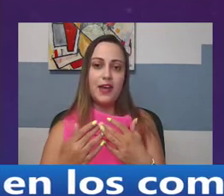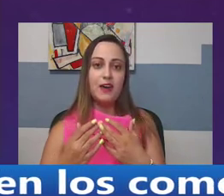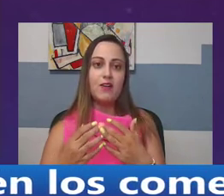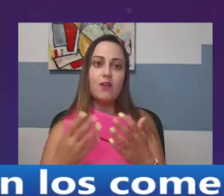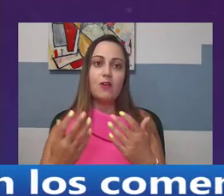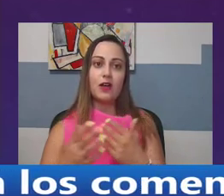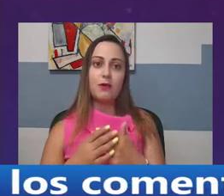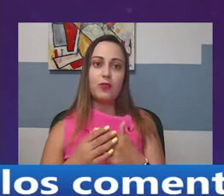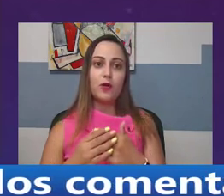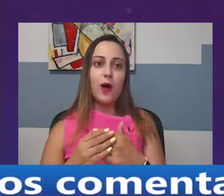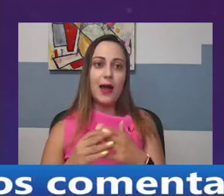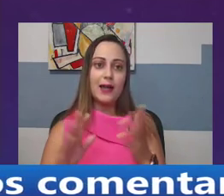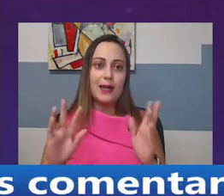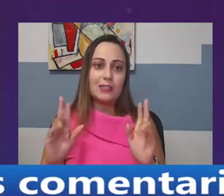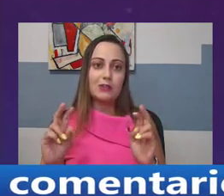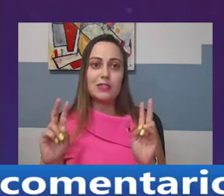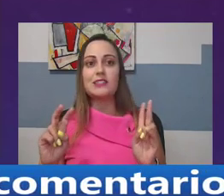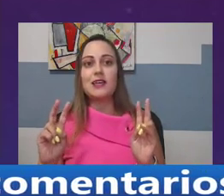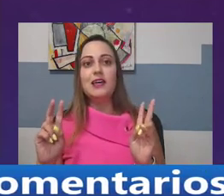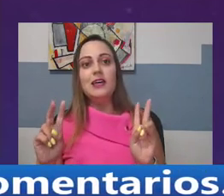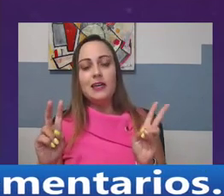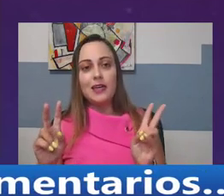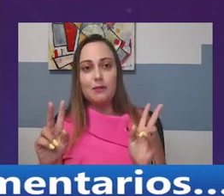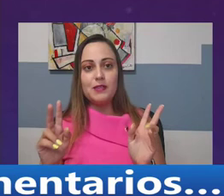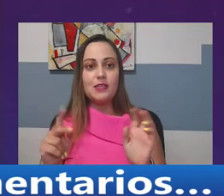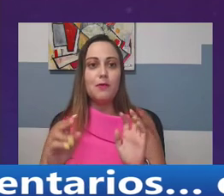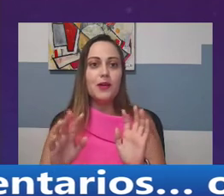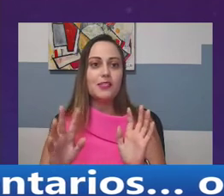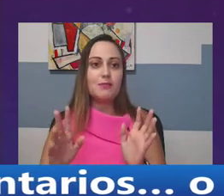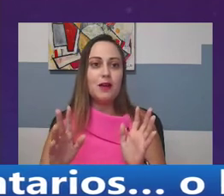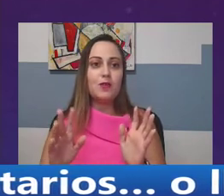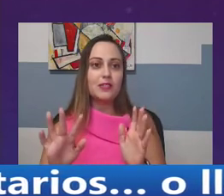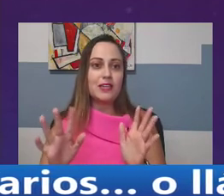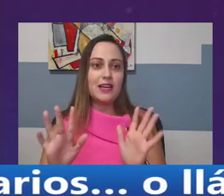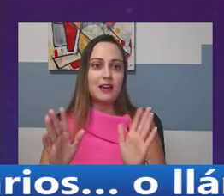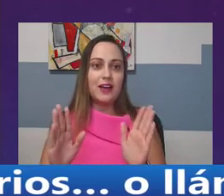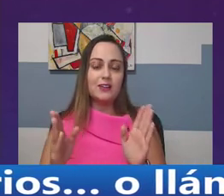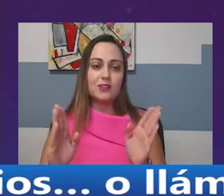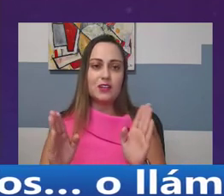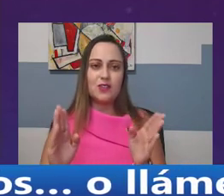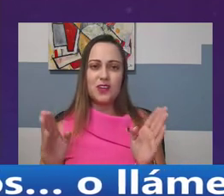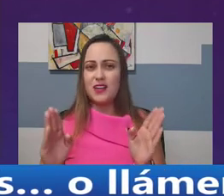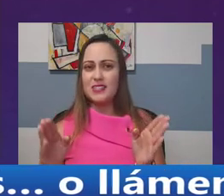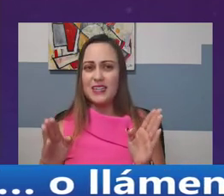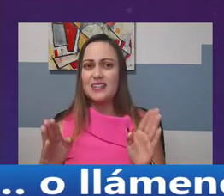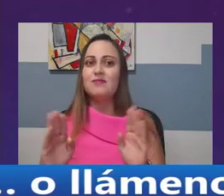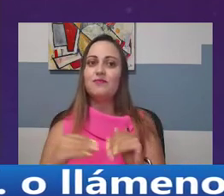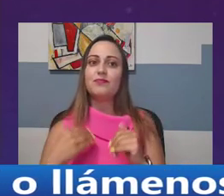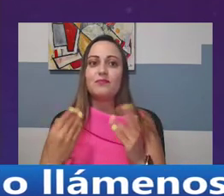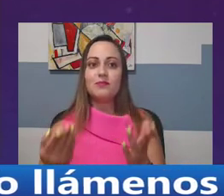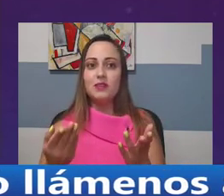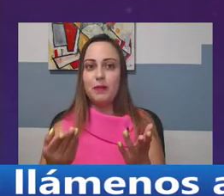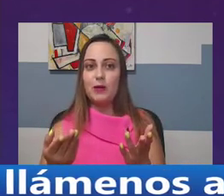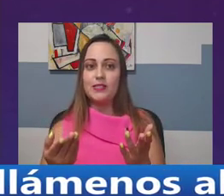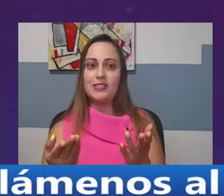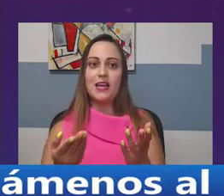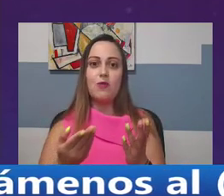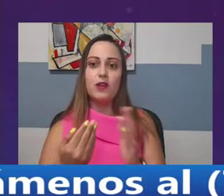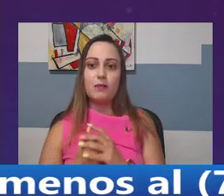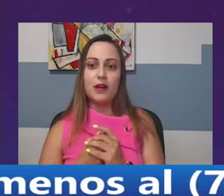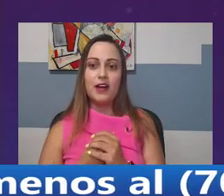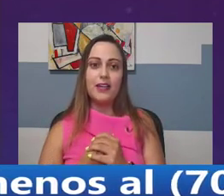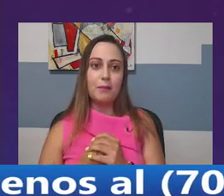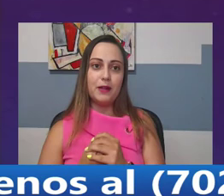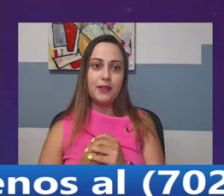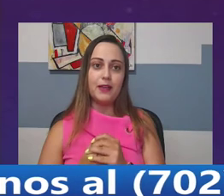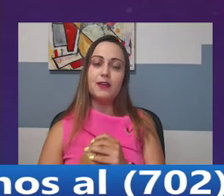hacer el papeleo o que pronto hagan las cosas que al principio van a ser malucas que ya el realtor ya no quiere hacer, pero así